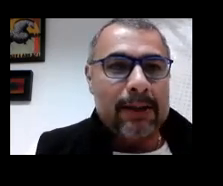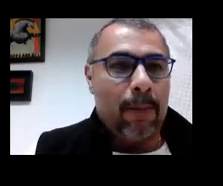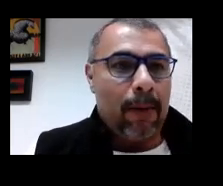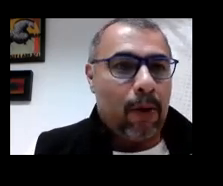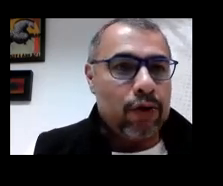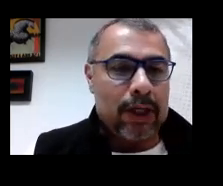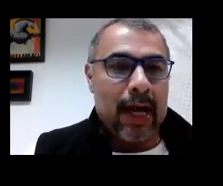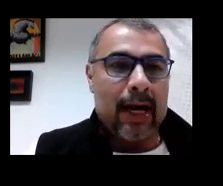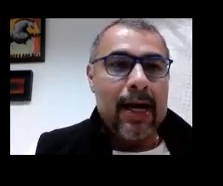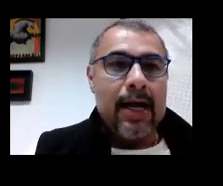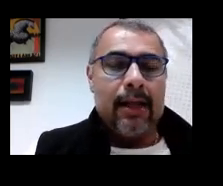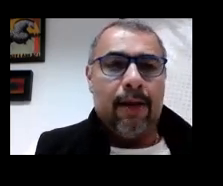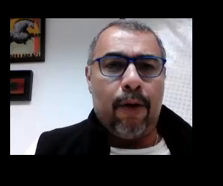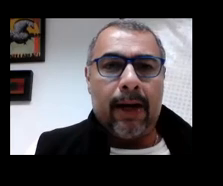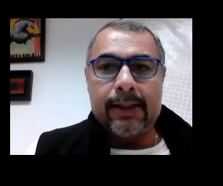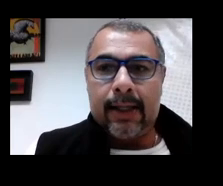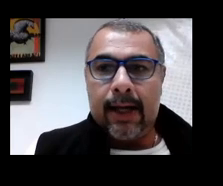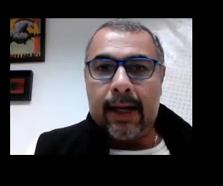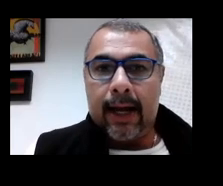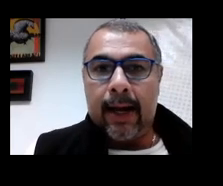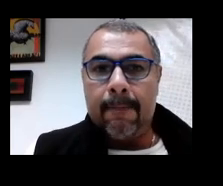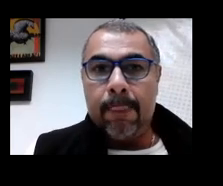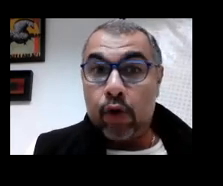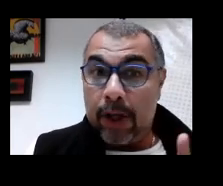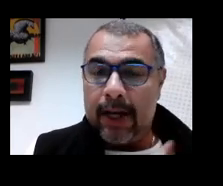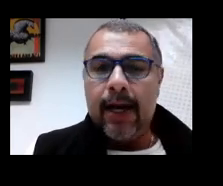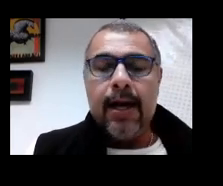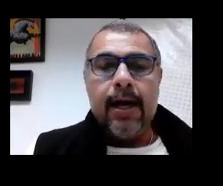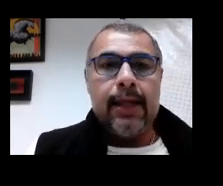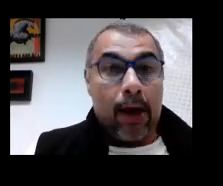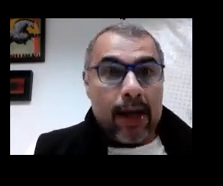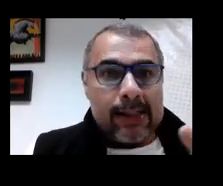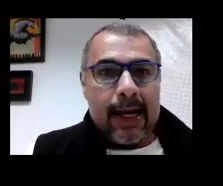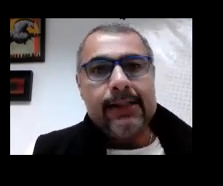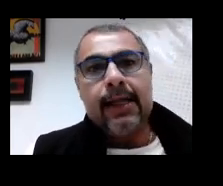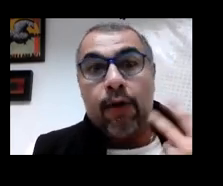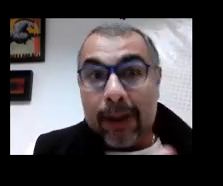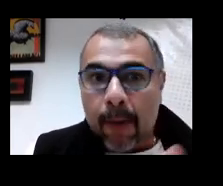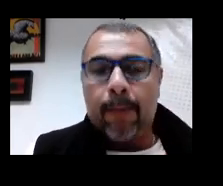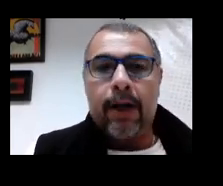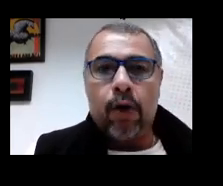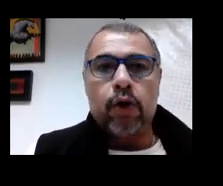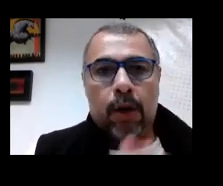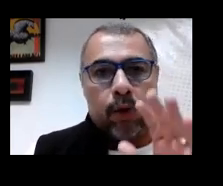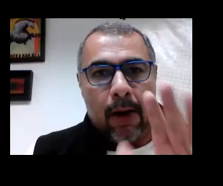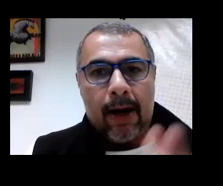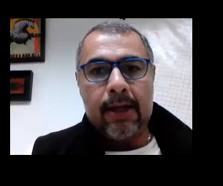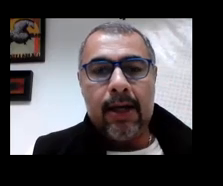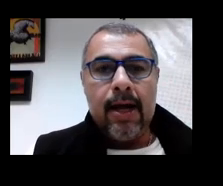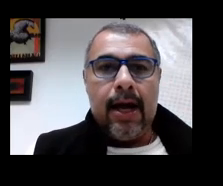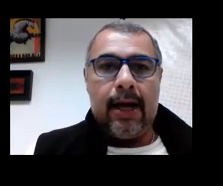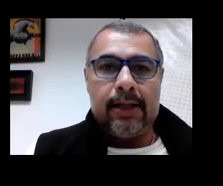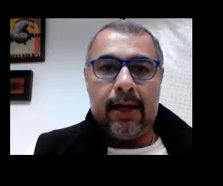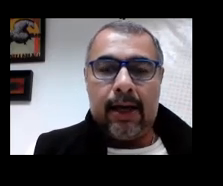operando, para ver si lo podemos consignar de tal forma que se diga de que no se diga de que no hay exigencia, de que no estamos proponiendo cosas. Como ustedes ven